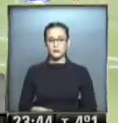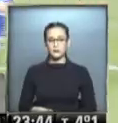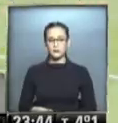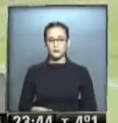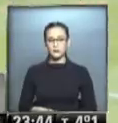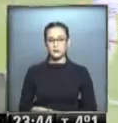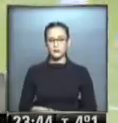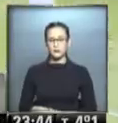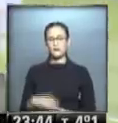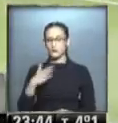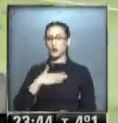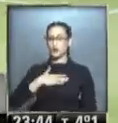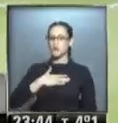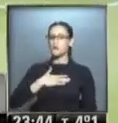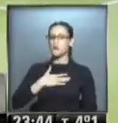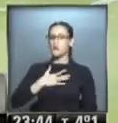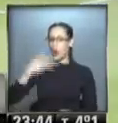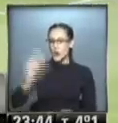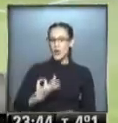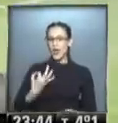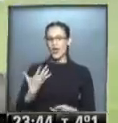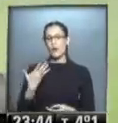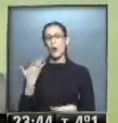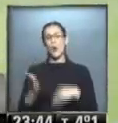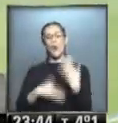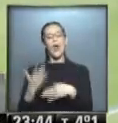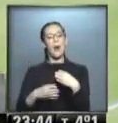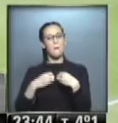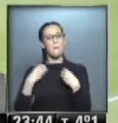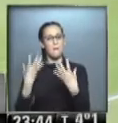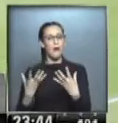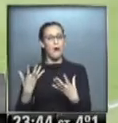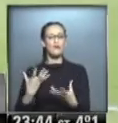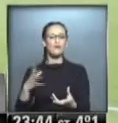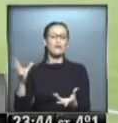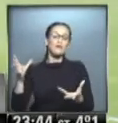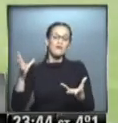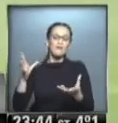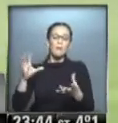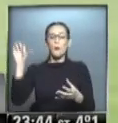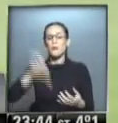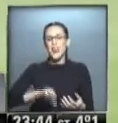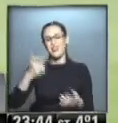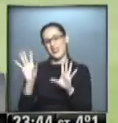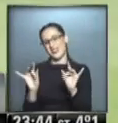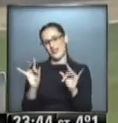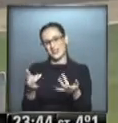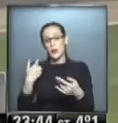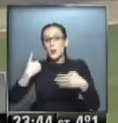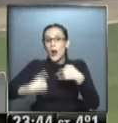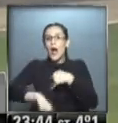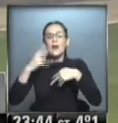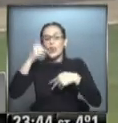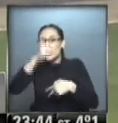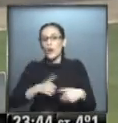jugado solamente mejor. La derrota es algo que duele, entonces no. Esperemos el domingo. Yo